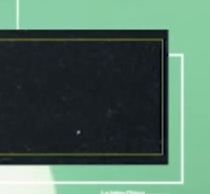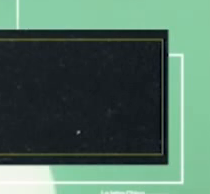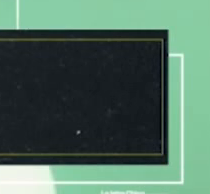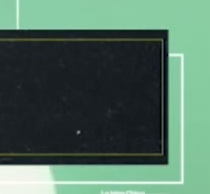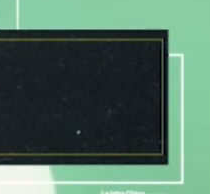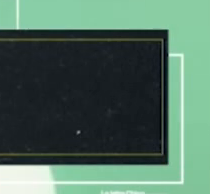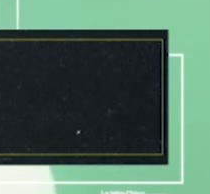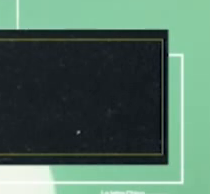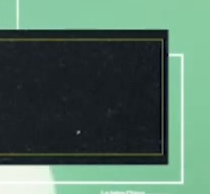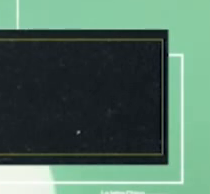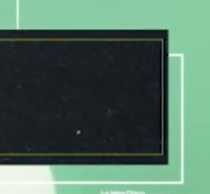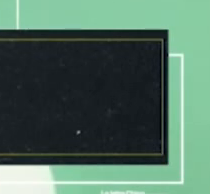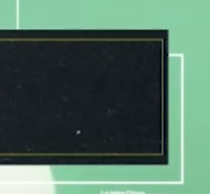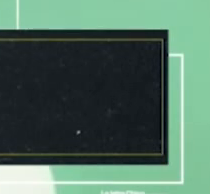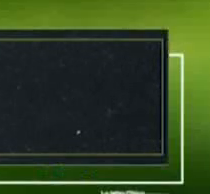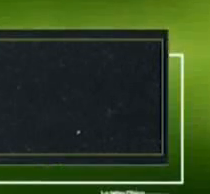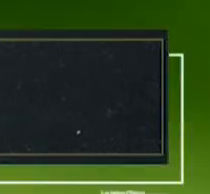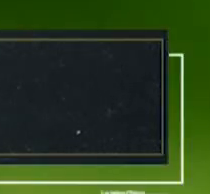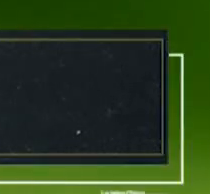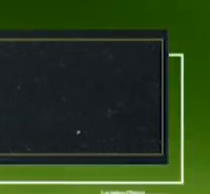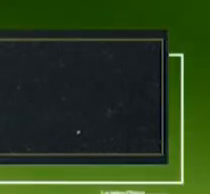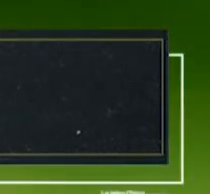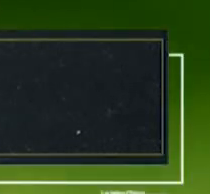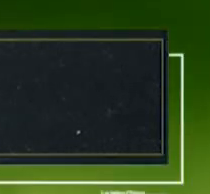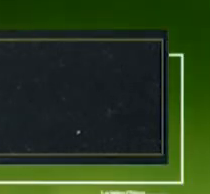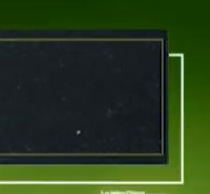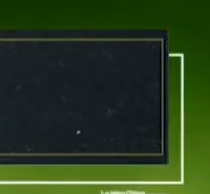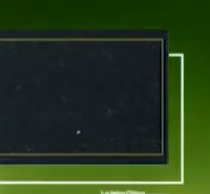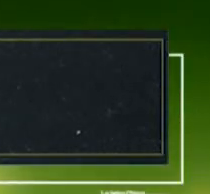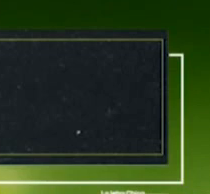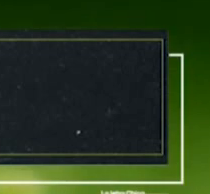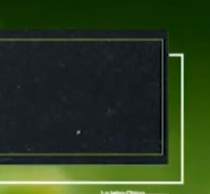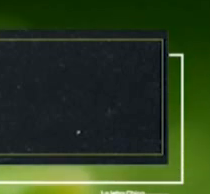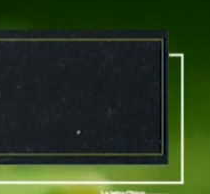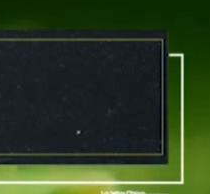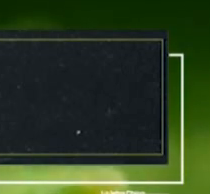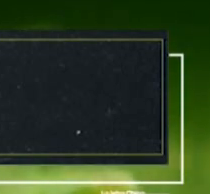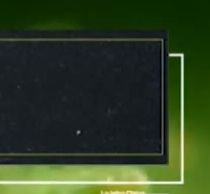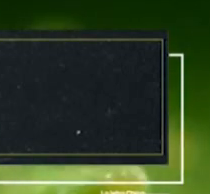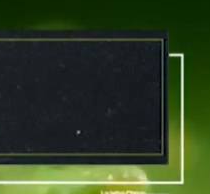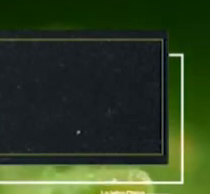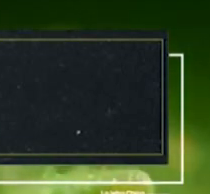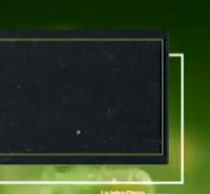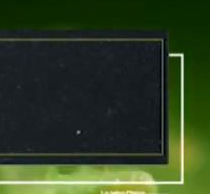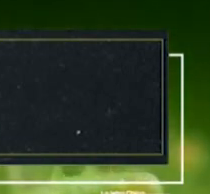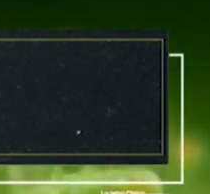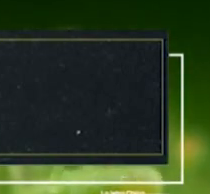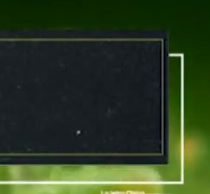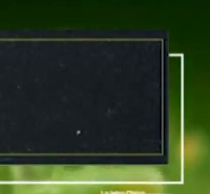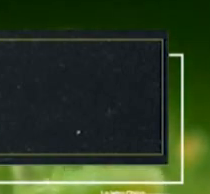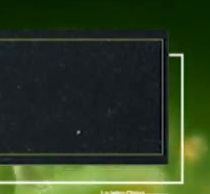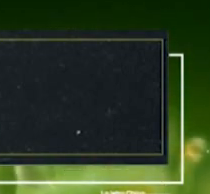y de diversidad biológica y de diversidad cultural. El cáñamo y su flor han tenido a lo largo de la historia